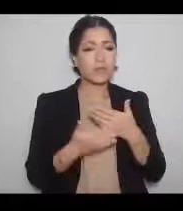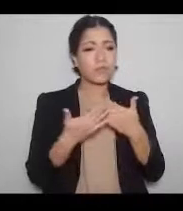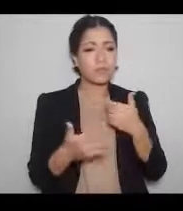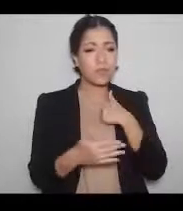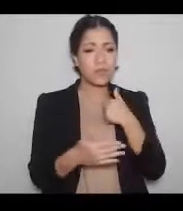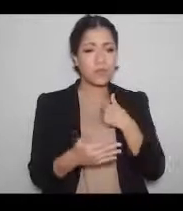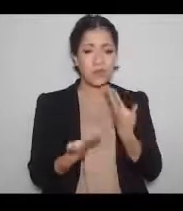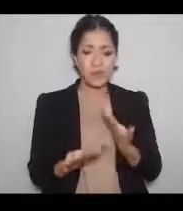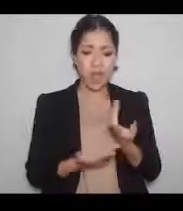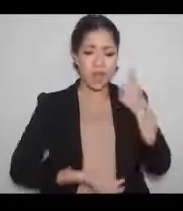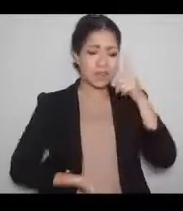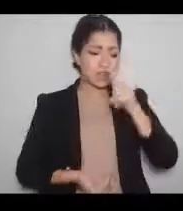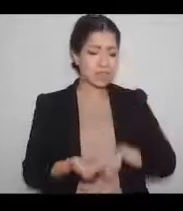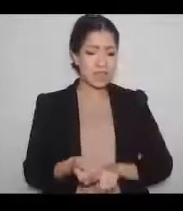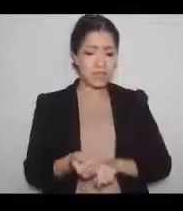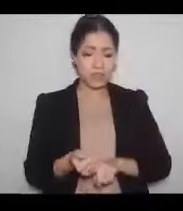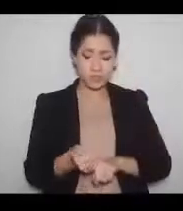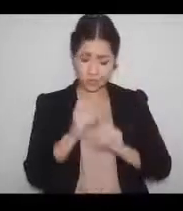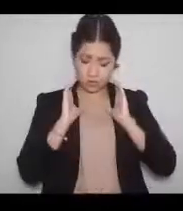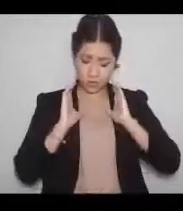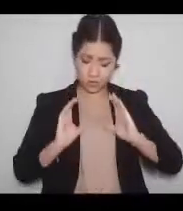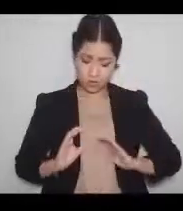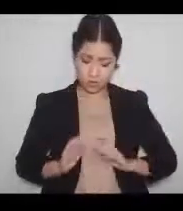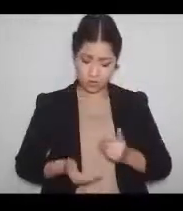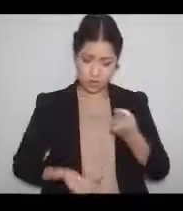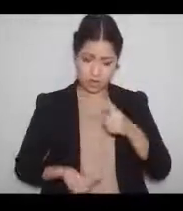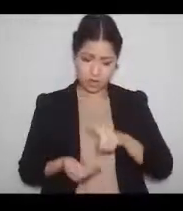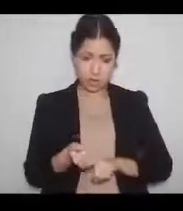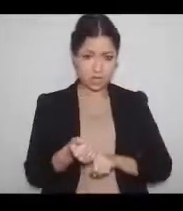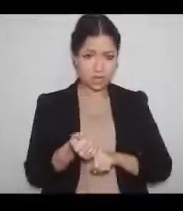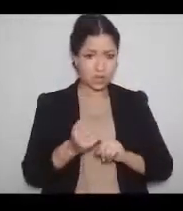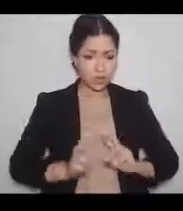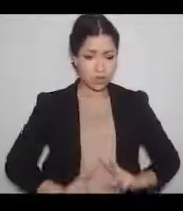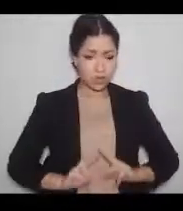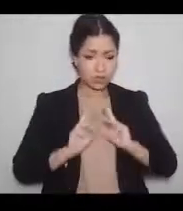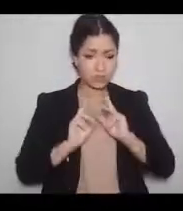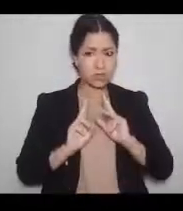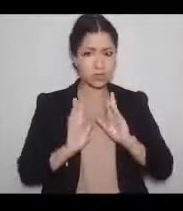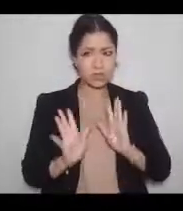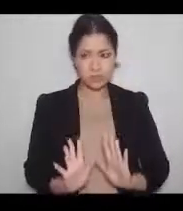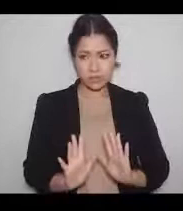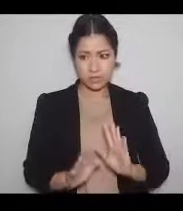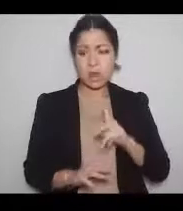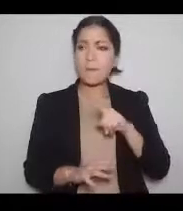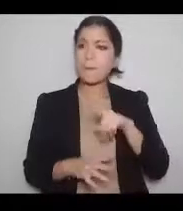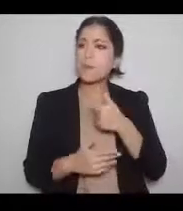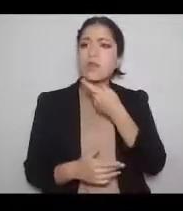No, no te asustes, no te asustes. Hijo mío, es una fórmula de lenguaje, nada más.